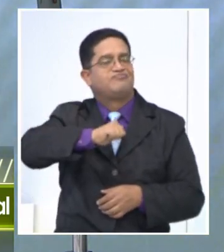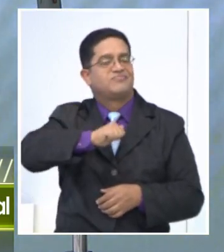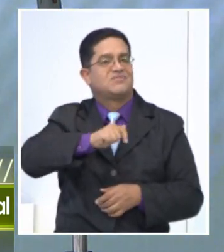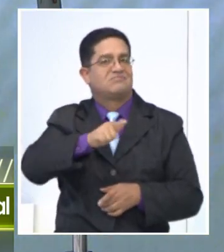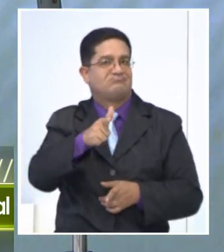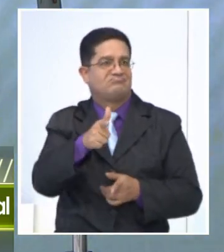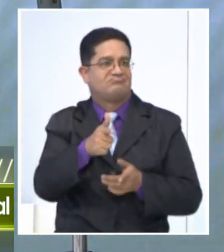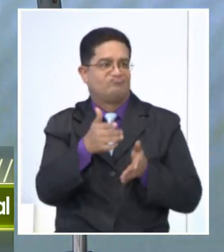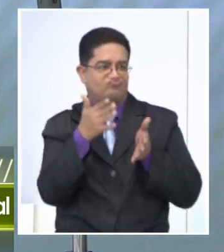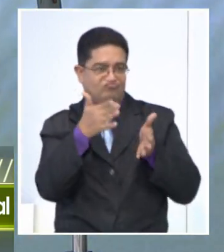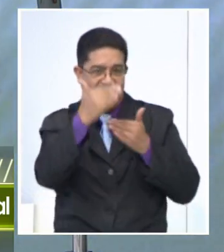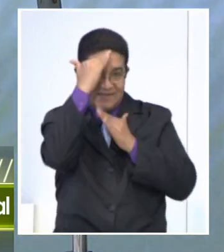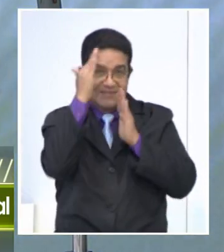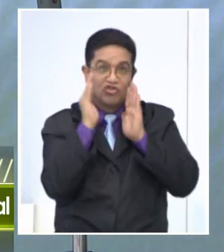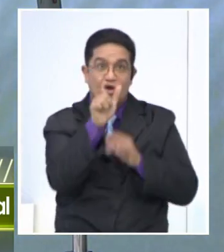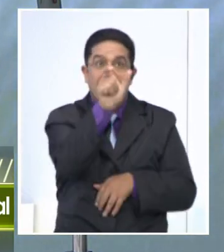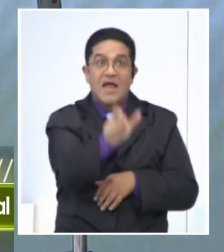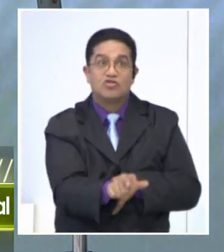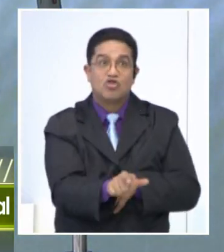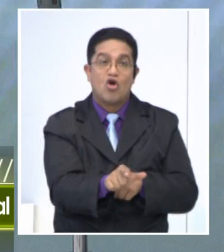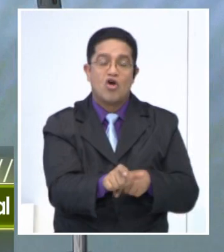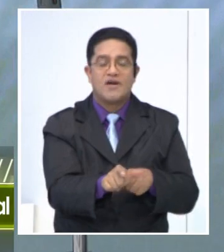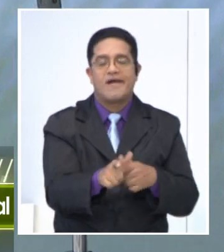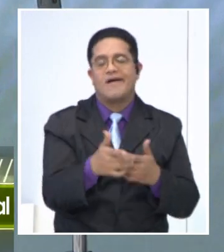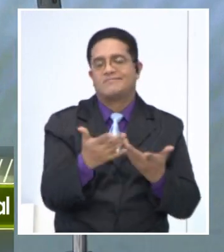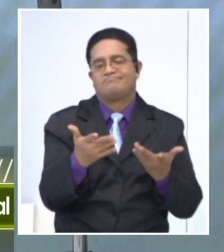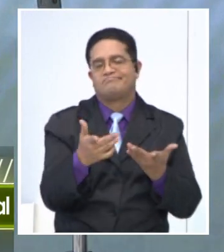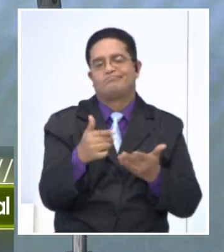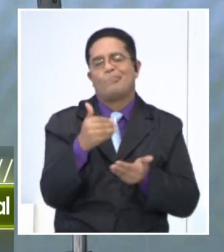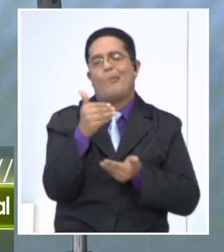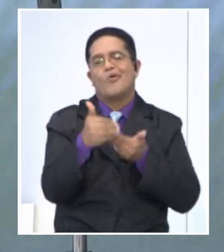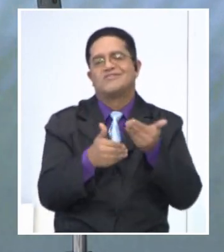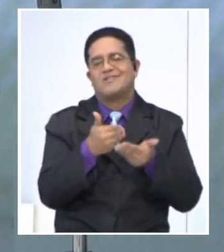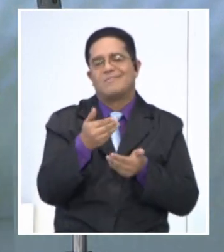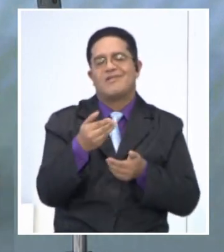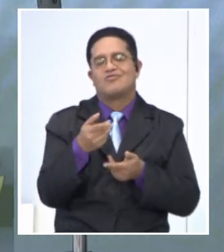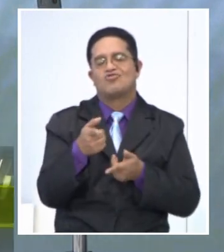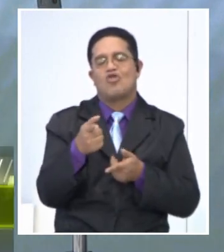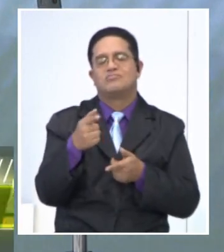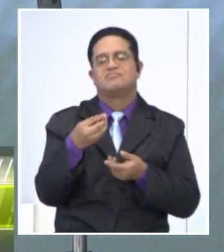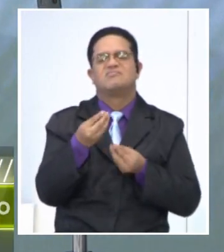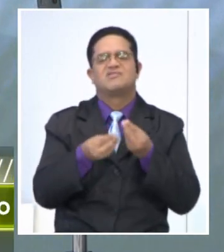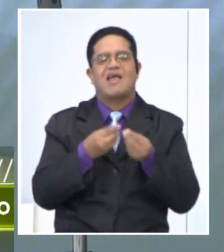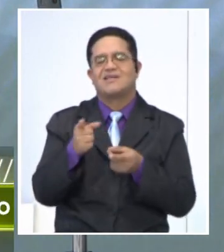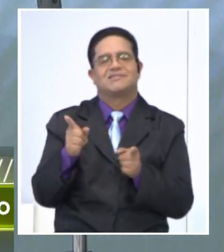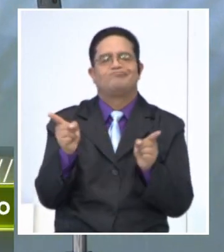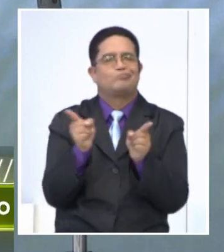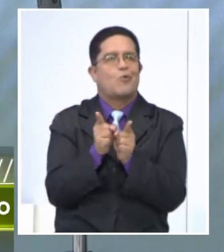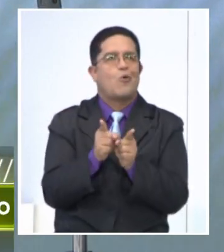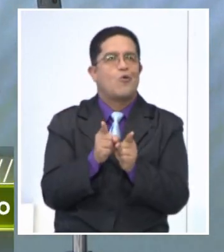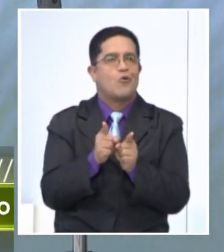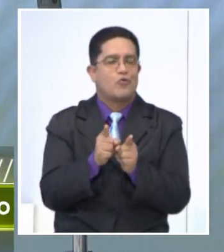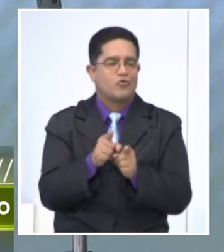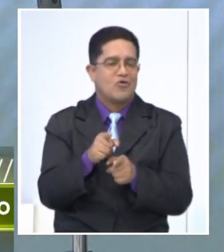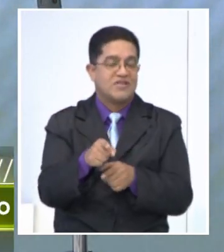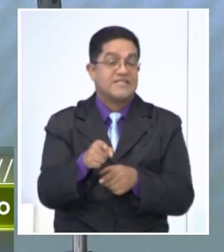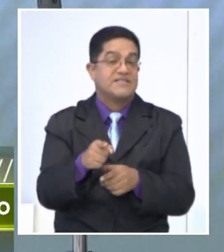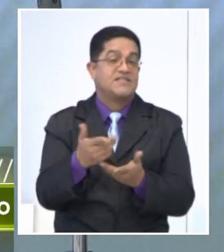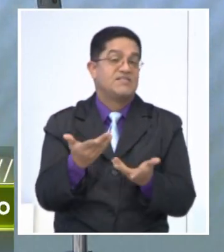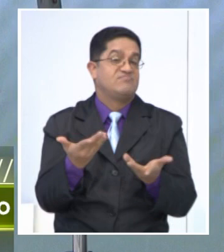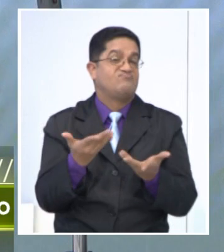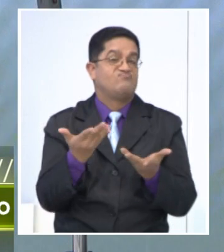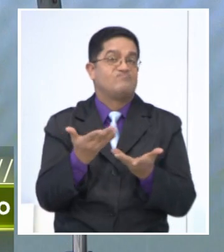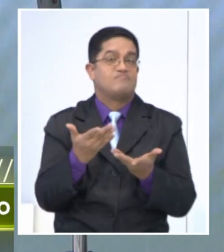al paciente. Son pues tratamientos y procedimientos que realizas en consultorio y que por lo general tienen un